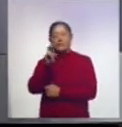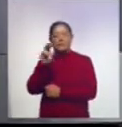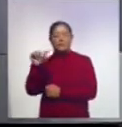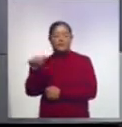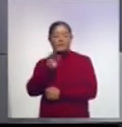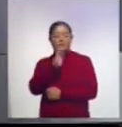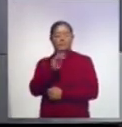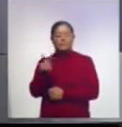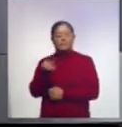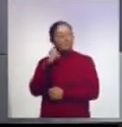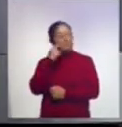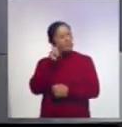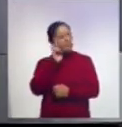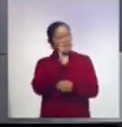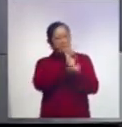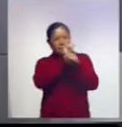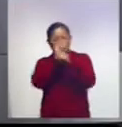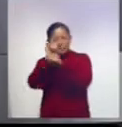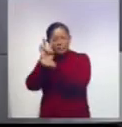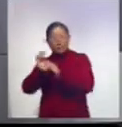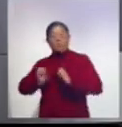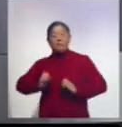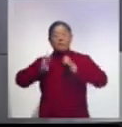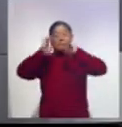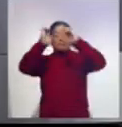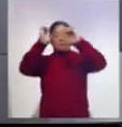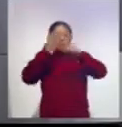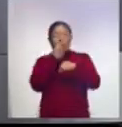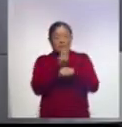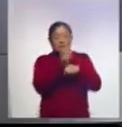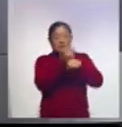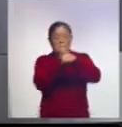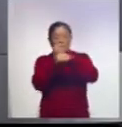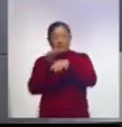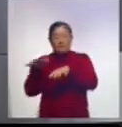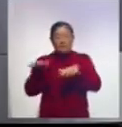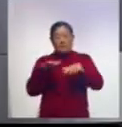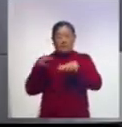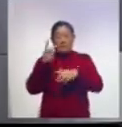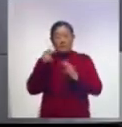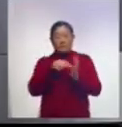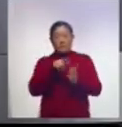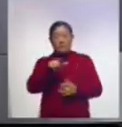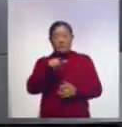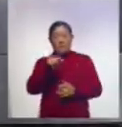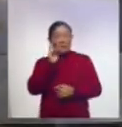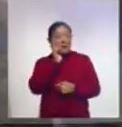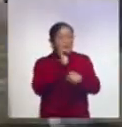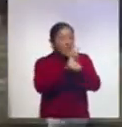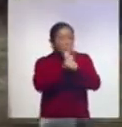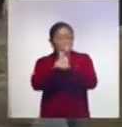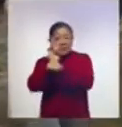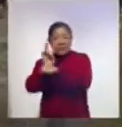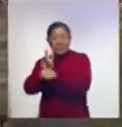la restauración de edificios históricos del estado afectados por los sismos de 2017.